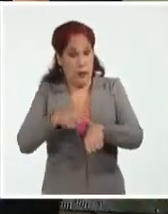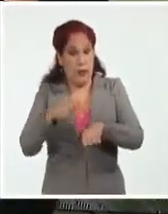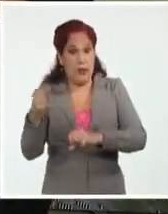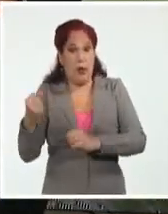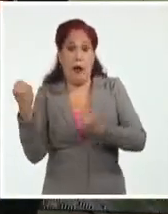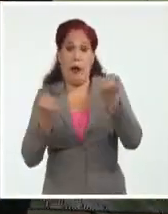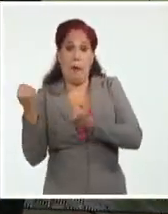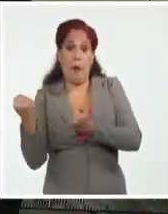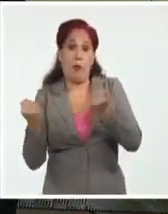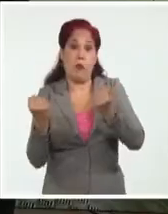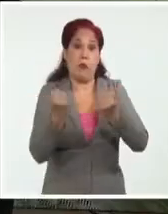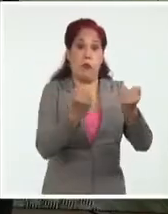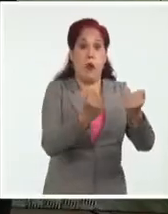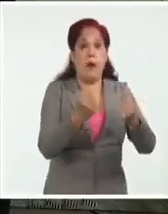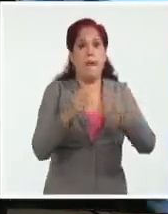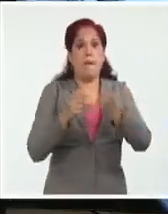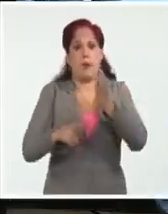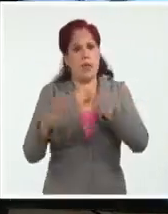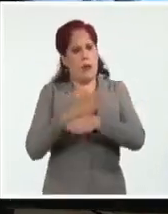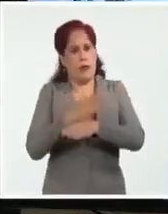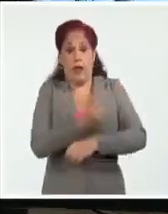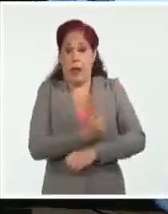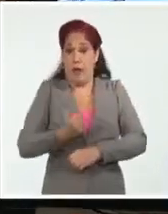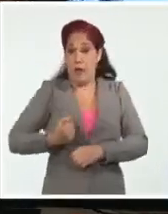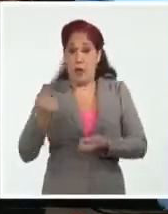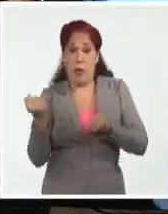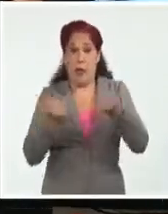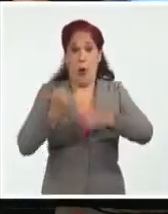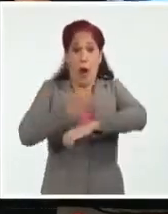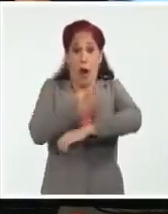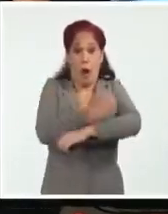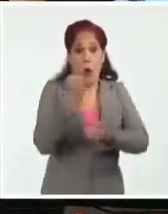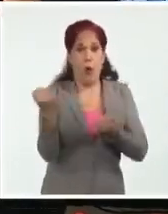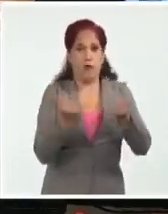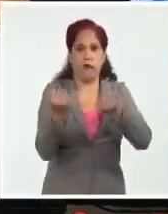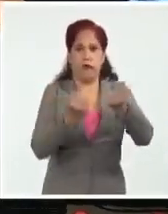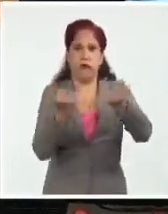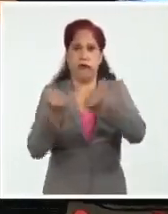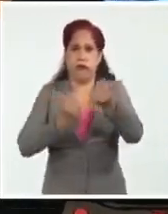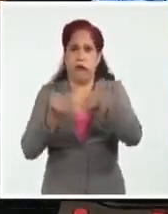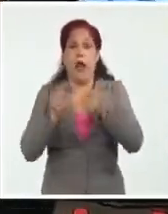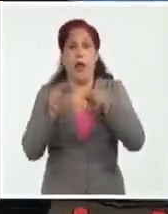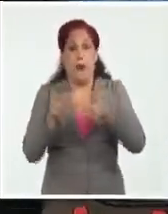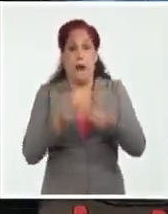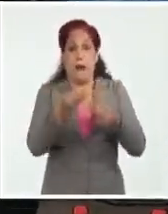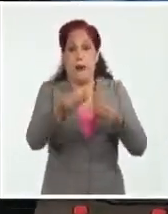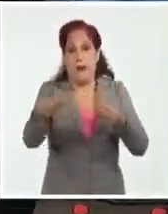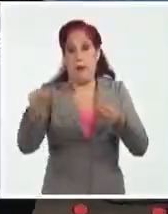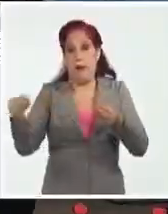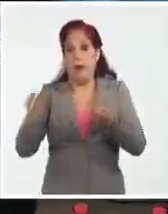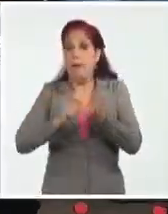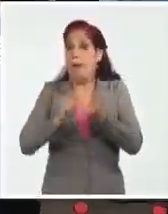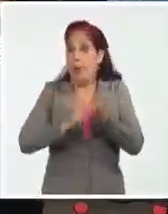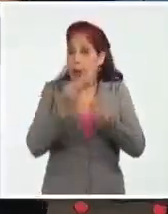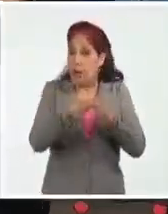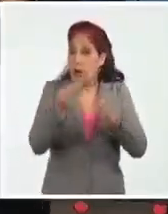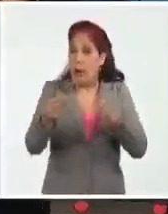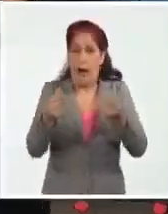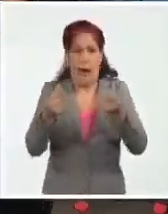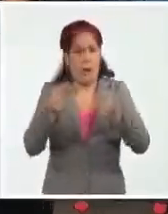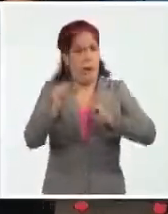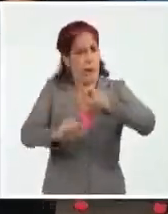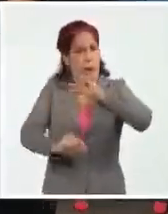trasladan hacia las provincias en un esfuerzo de los transportistas del sector. Y esta entrega crecerá, reitero, de manera